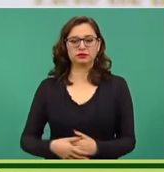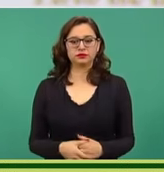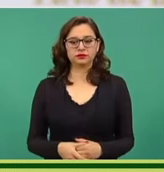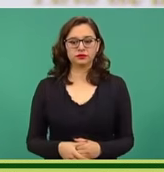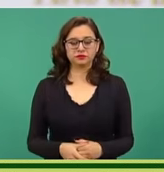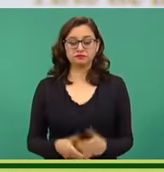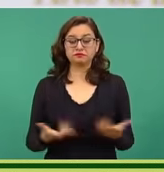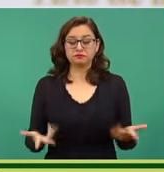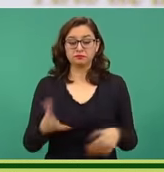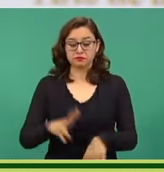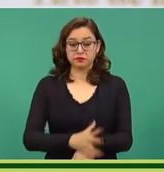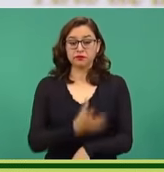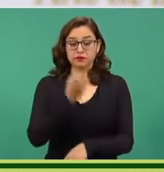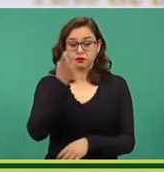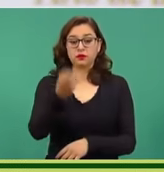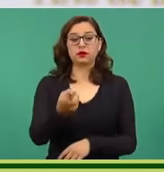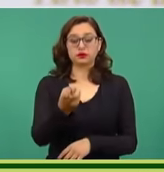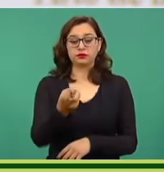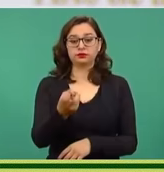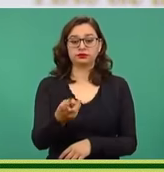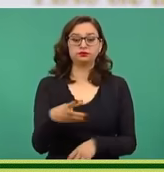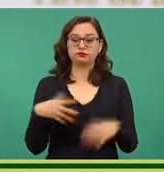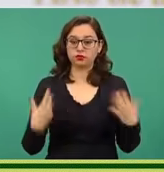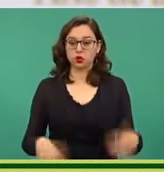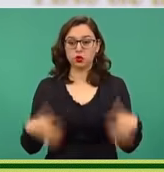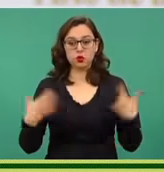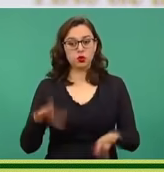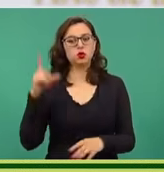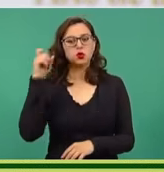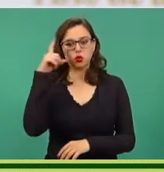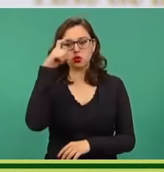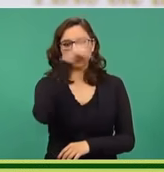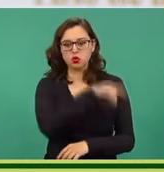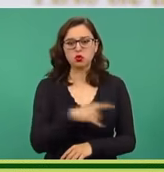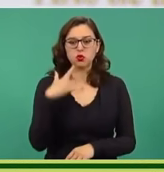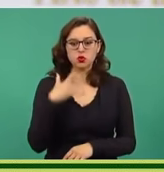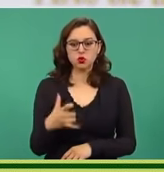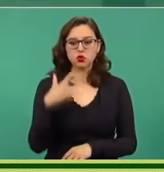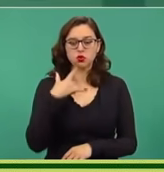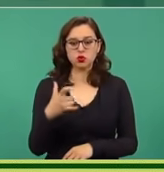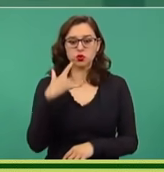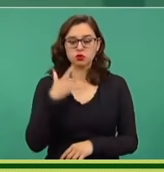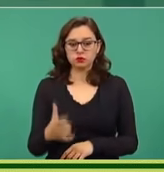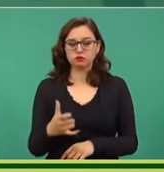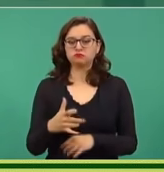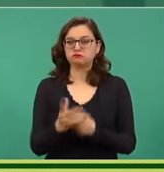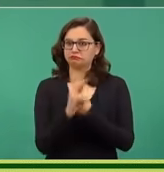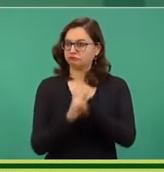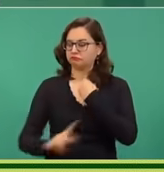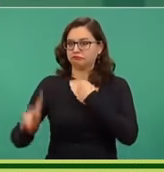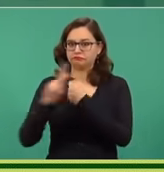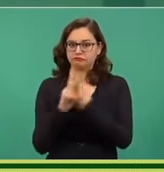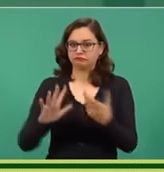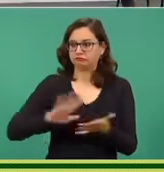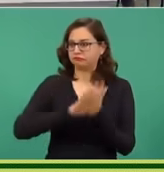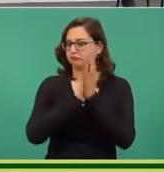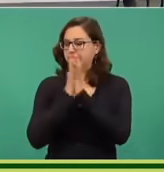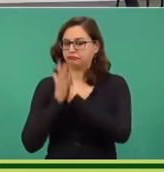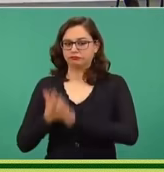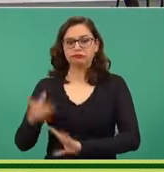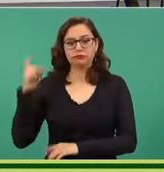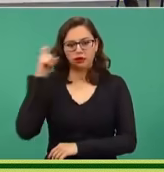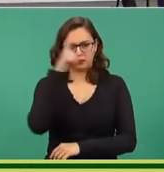entonces por eso está costando transformar el país a ver por qué no lo